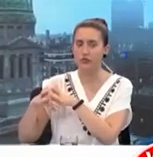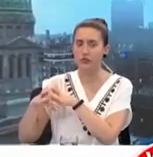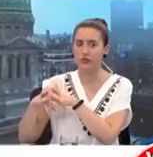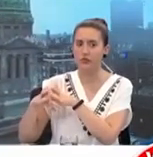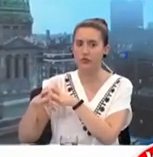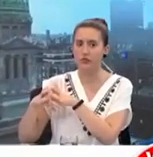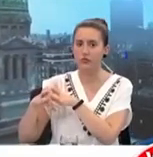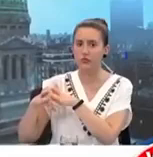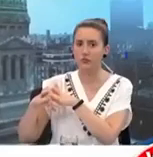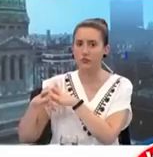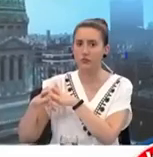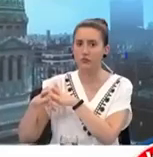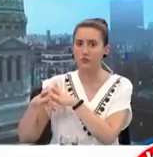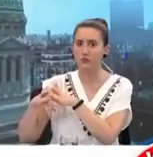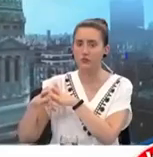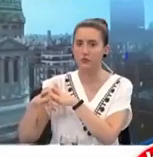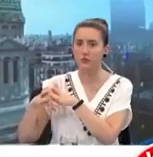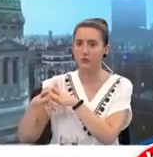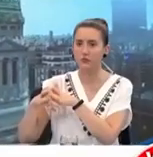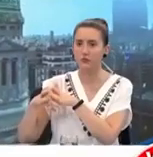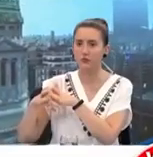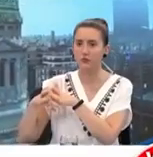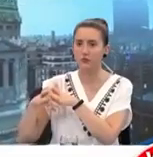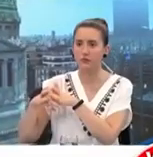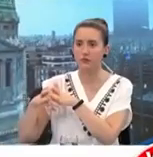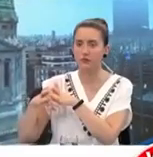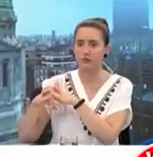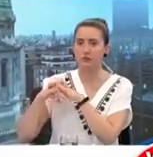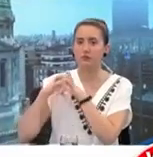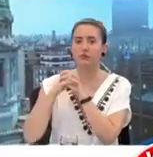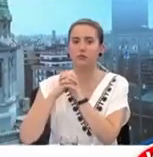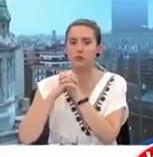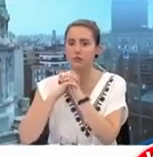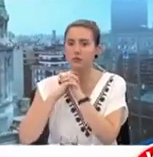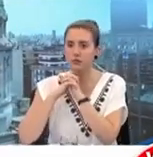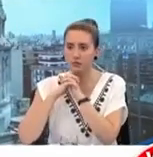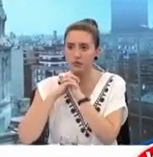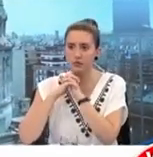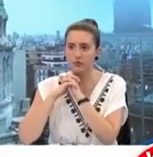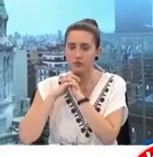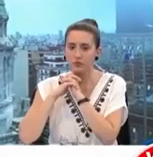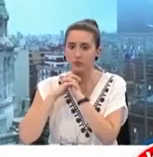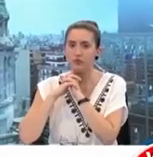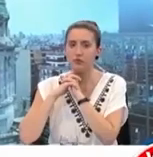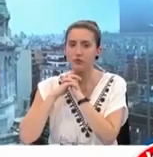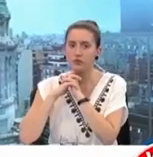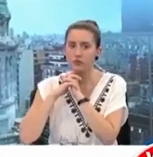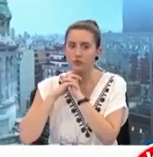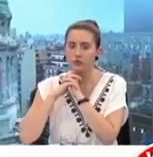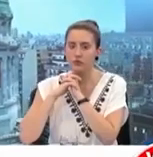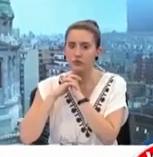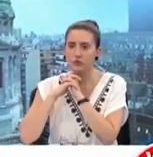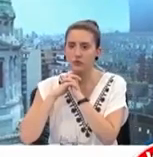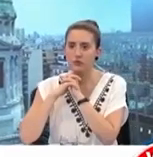creo que se ha manifestado gran parte de nuestro bloque en un sentido a priori positivo